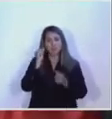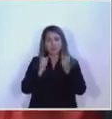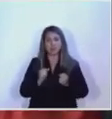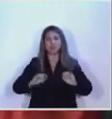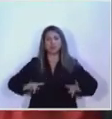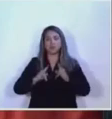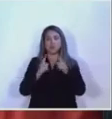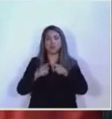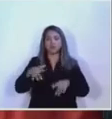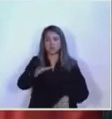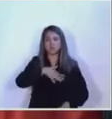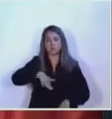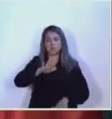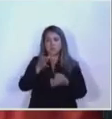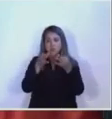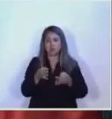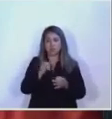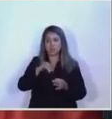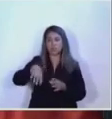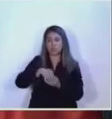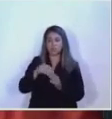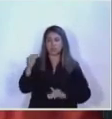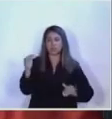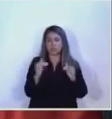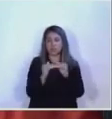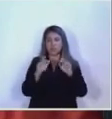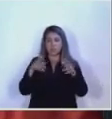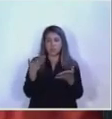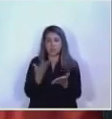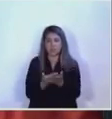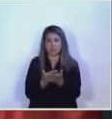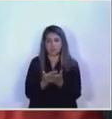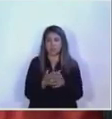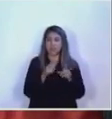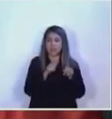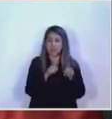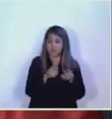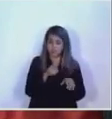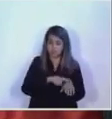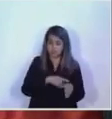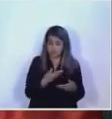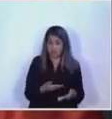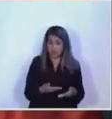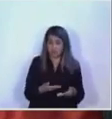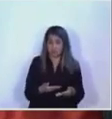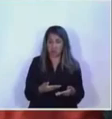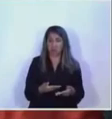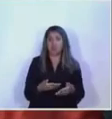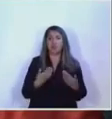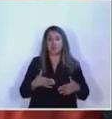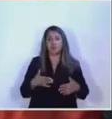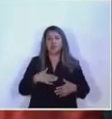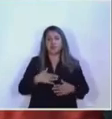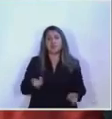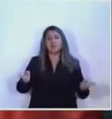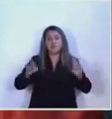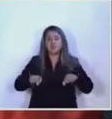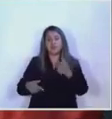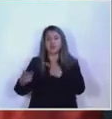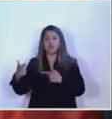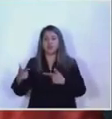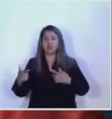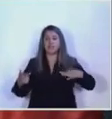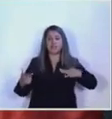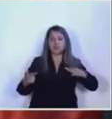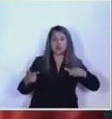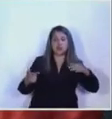sociedad más justa, inclusiva, equitativa y en paz. Es en este momento donde nos jugamos la reconciliación entre la política y la